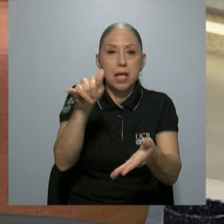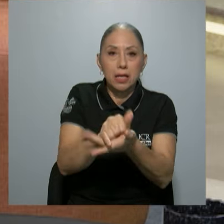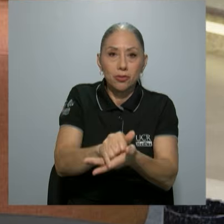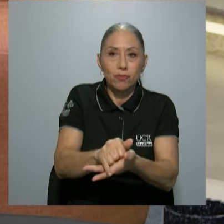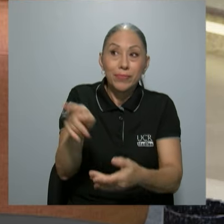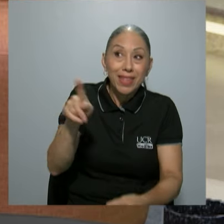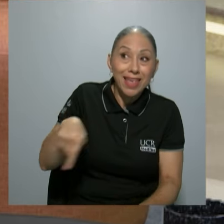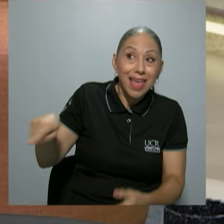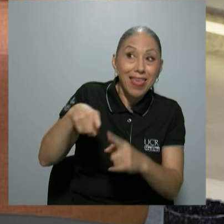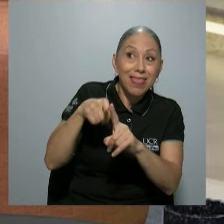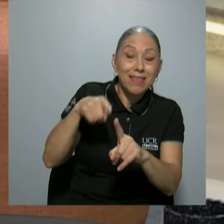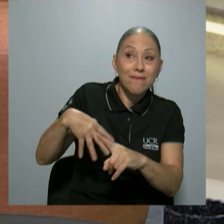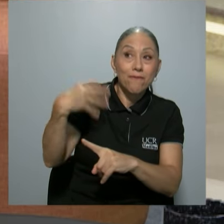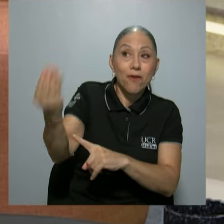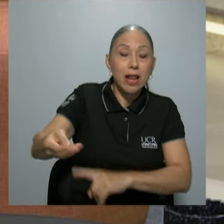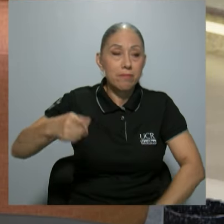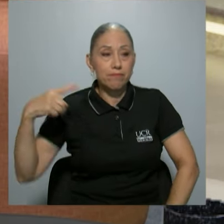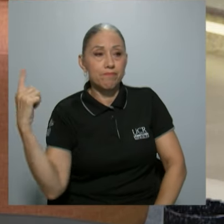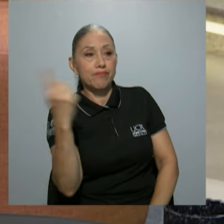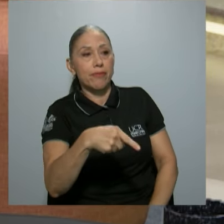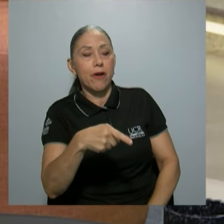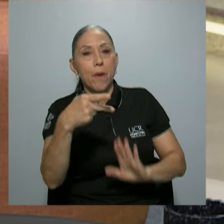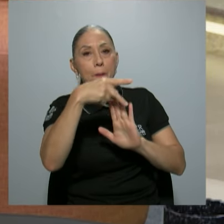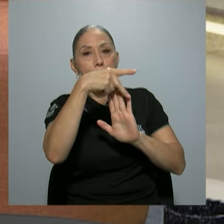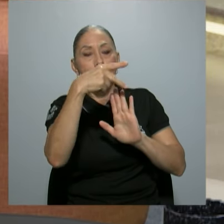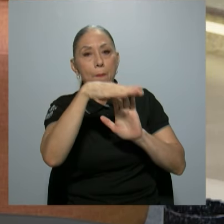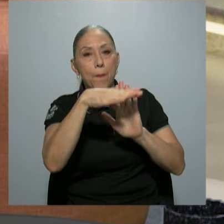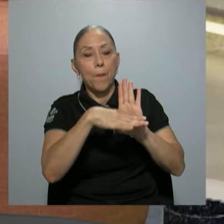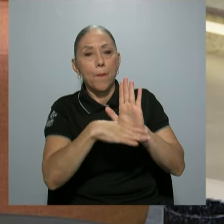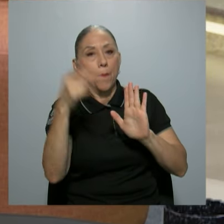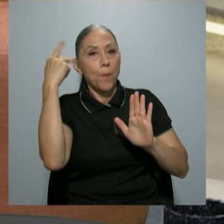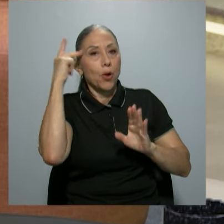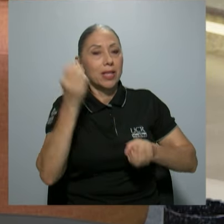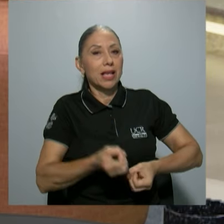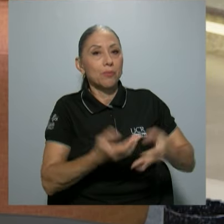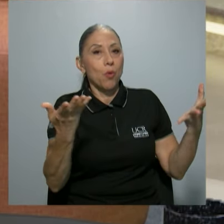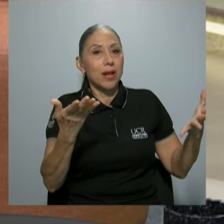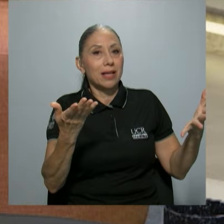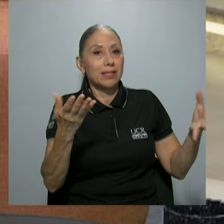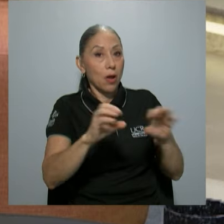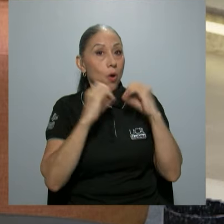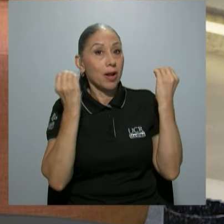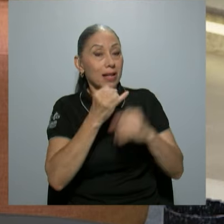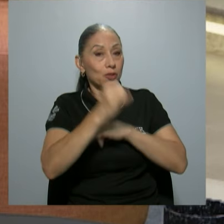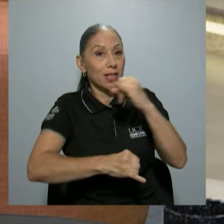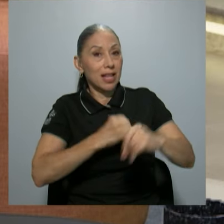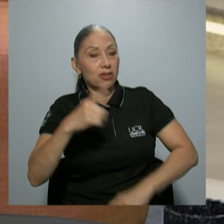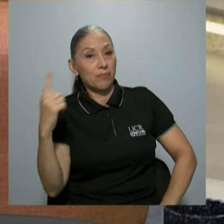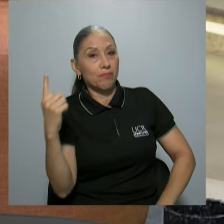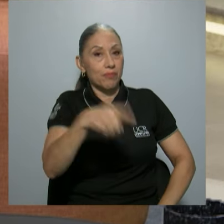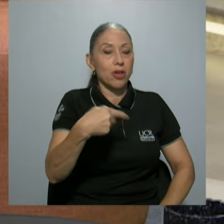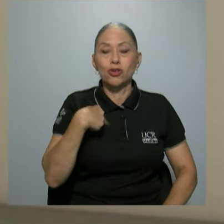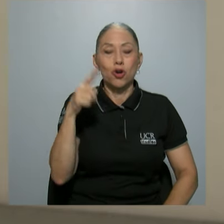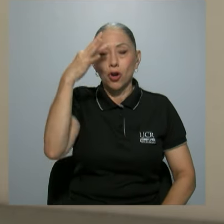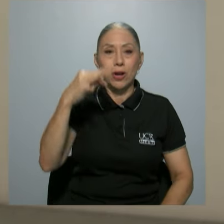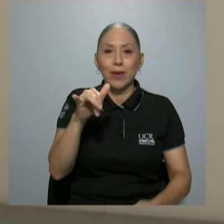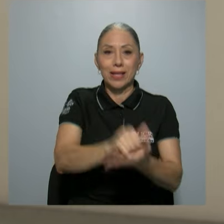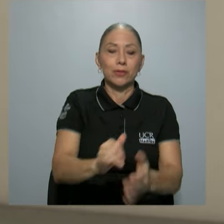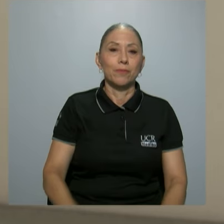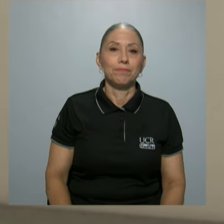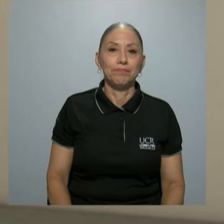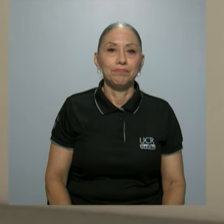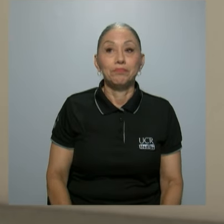imponen políticas públicas que son impuestas por organismos internacionales y yo no creo en eso. Bueno, hay